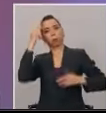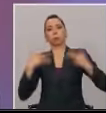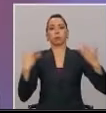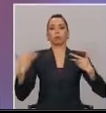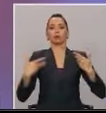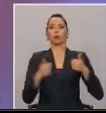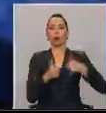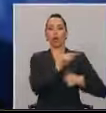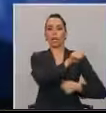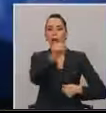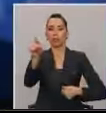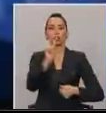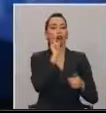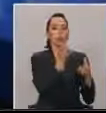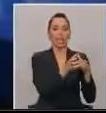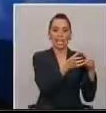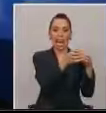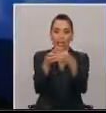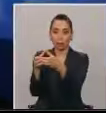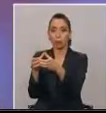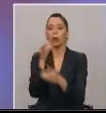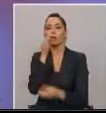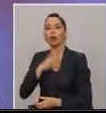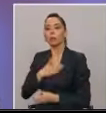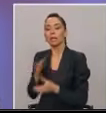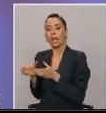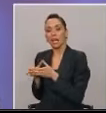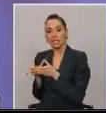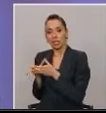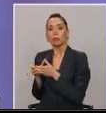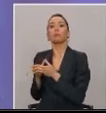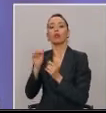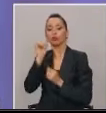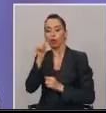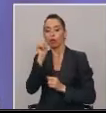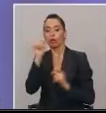estos candidatos no tenga equipo. Solo digo que nuestros equipos son visibles y yo los pongo en la franja todos los días. Muchas gracias.